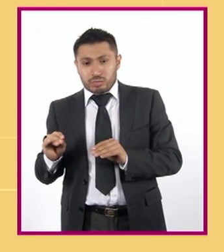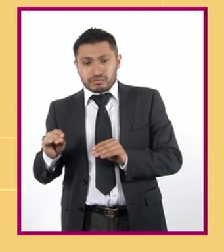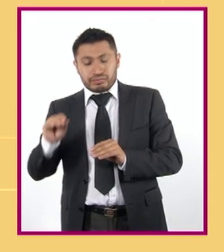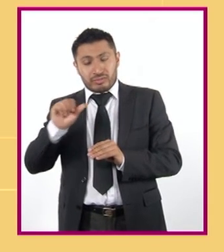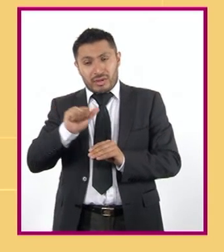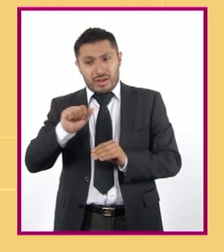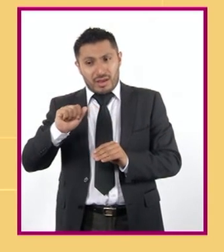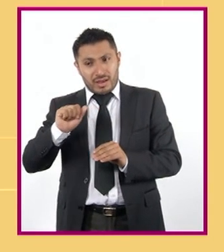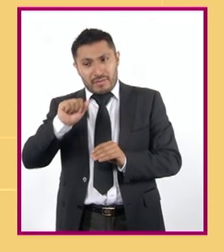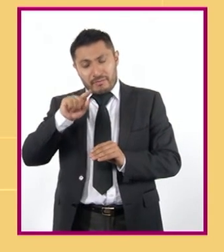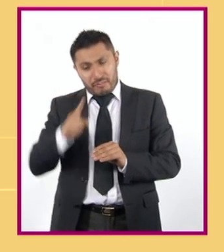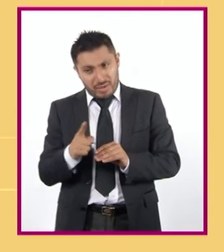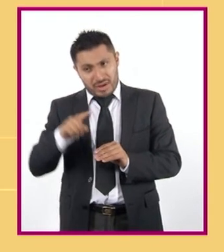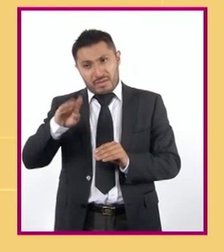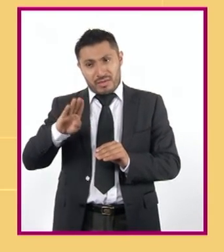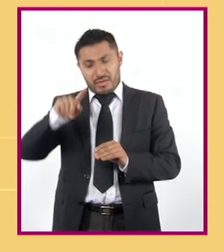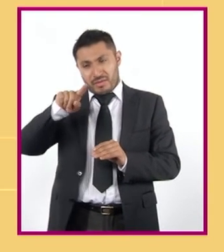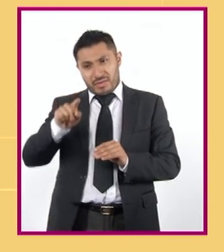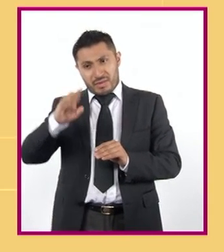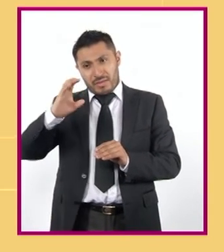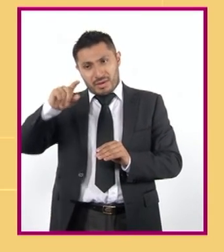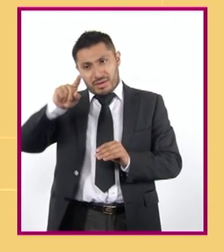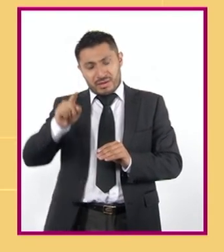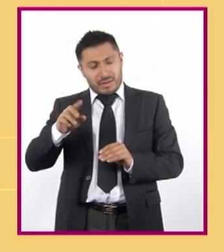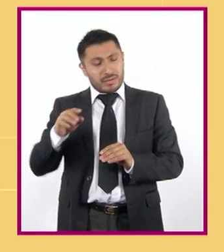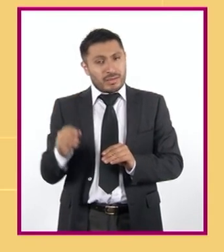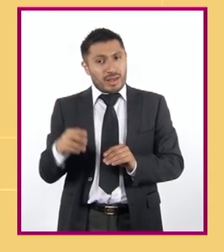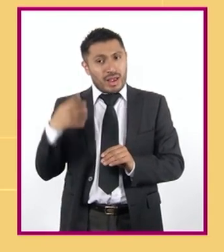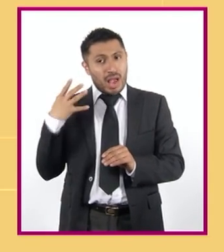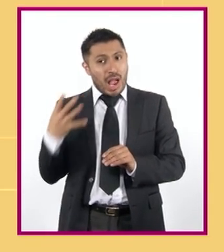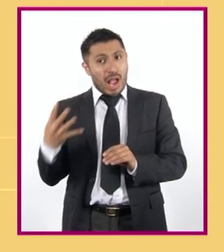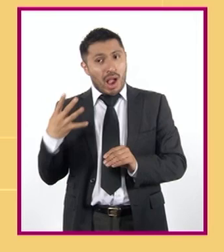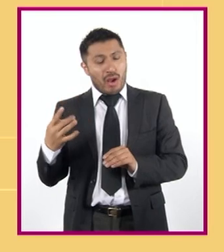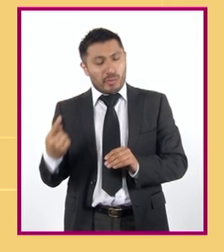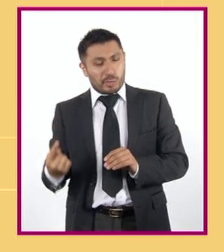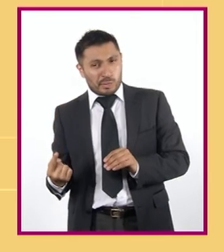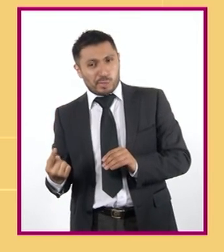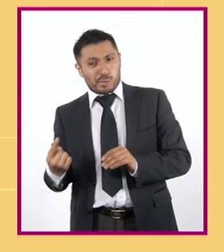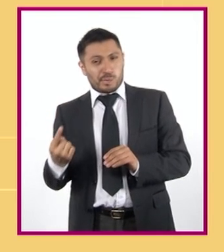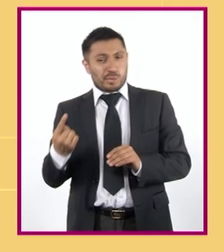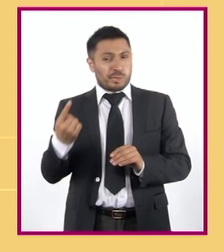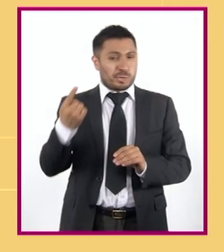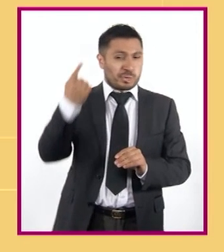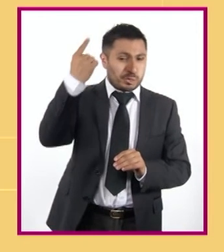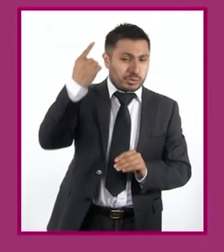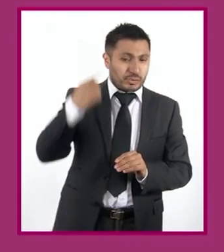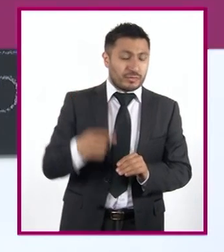A', B', C' 4 unidades hacia arriba.